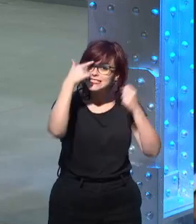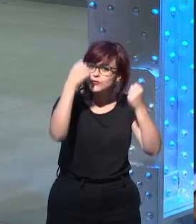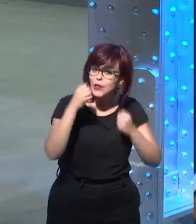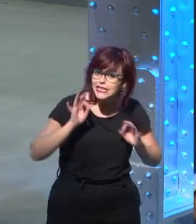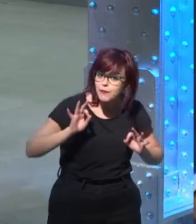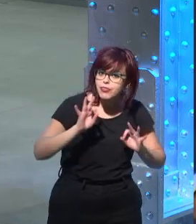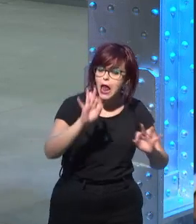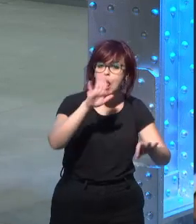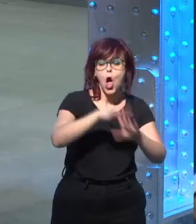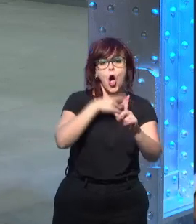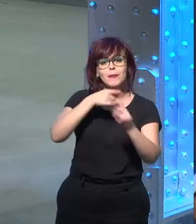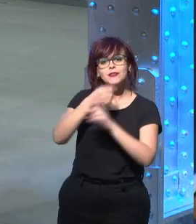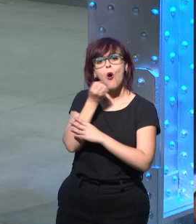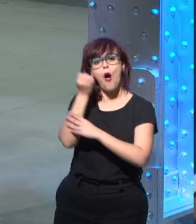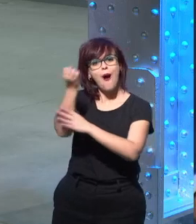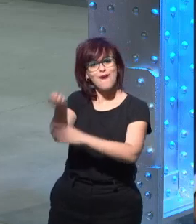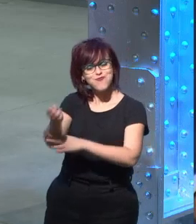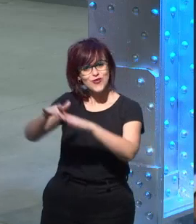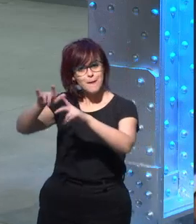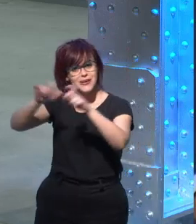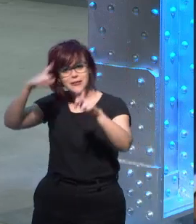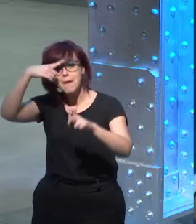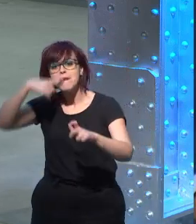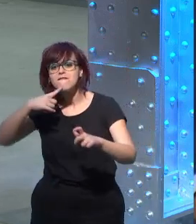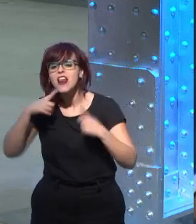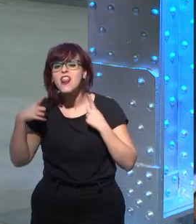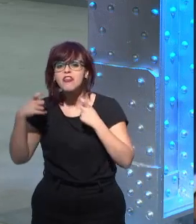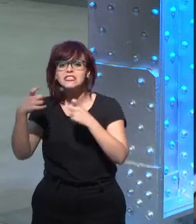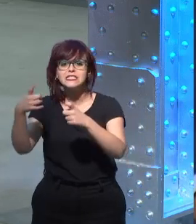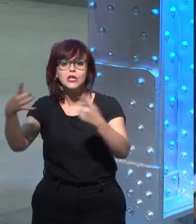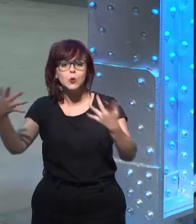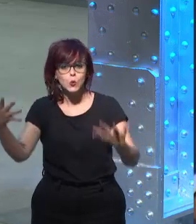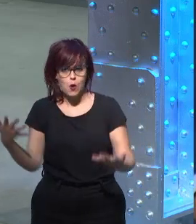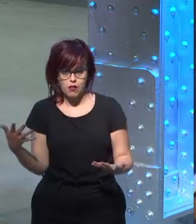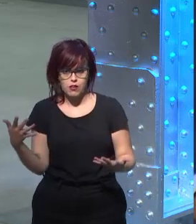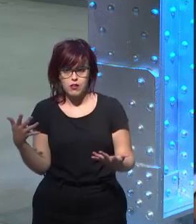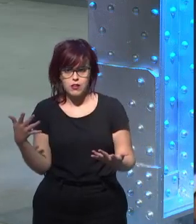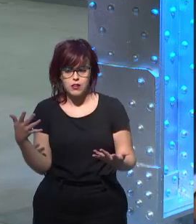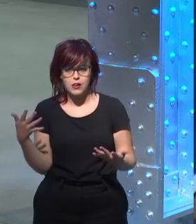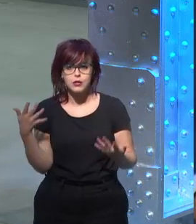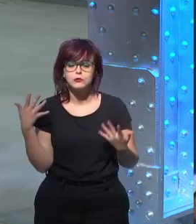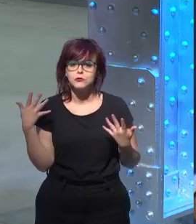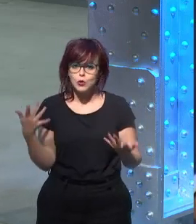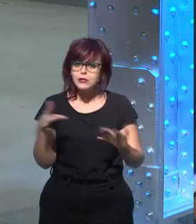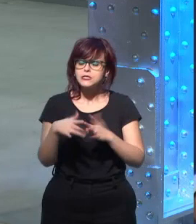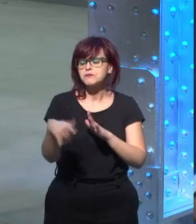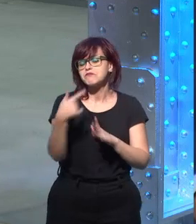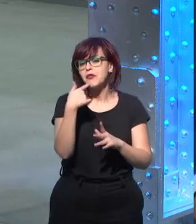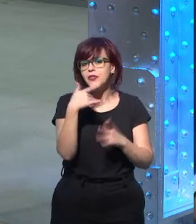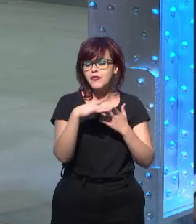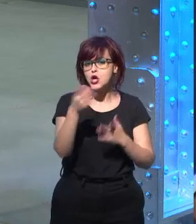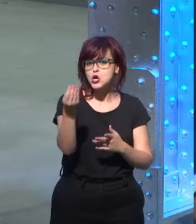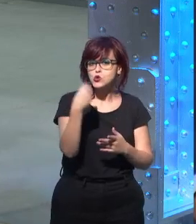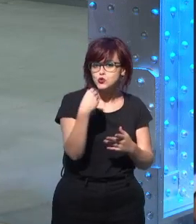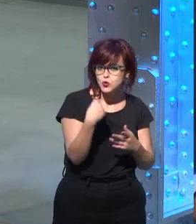especializadas en ayudar a ver qué perfiles son los que necesita cada tipo de empresa. Ella ha citado